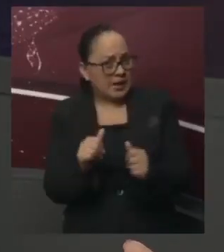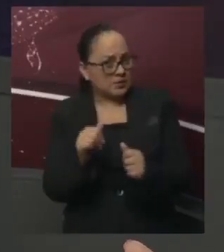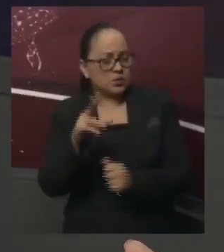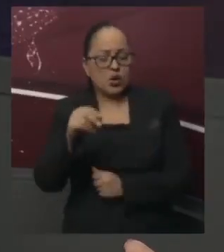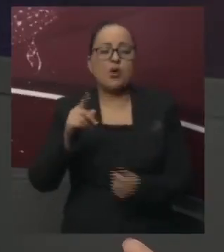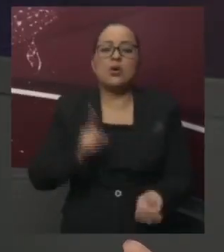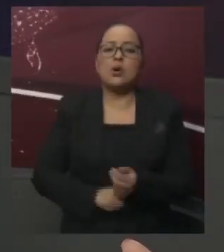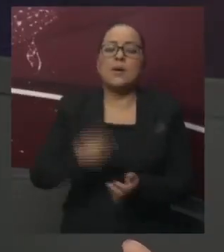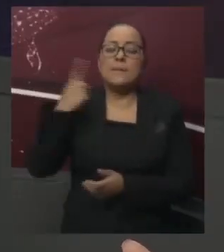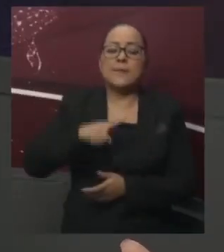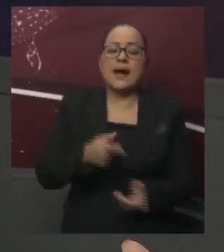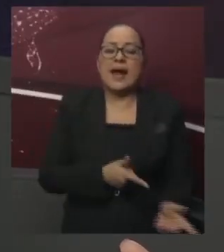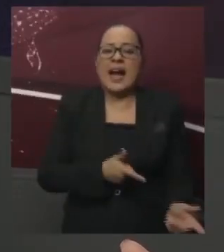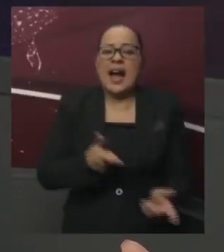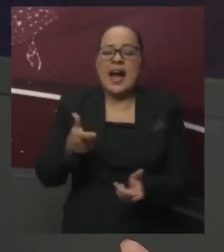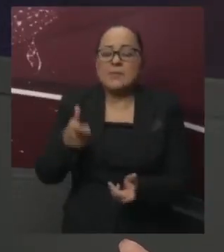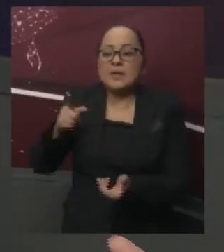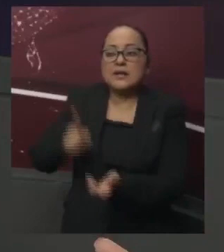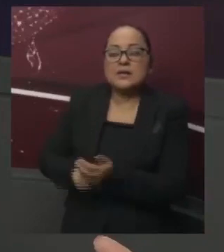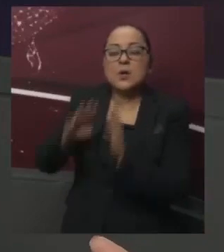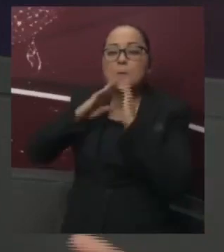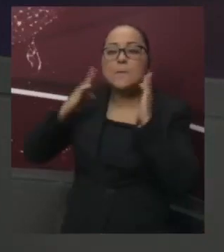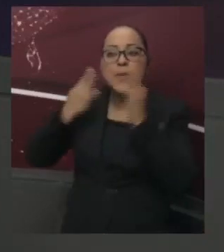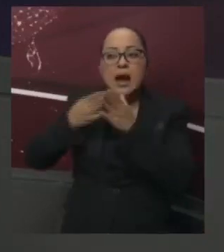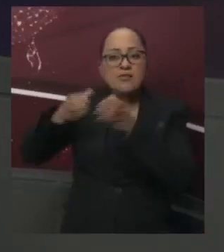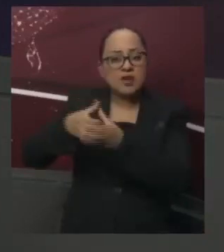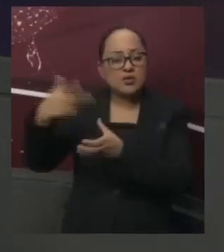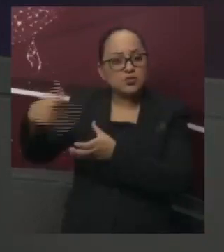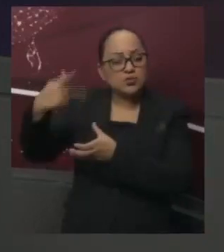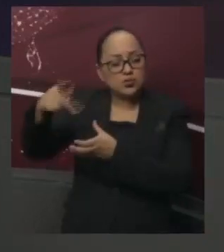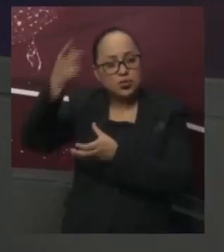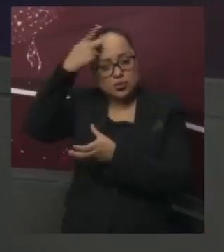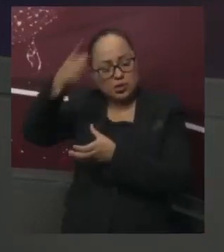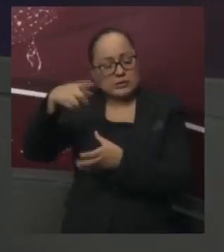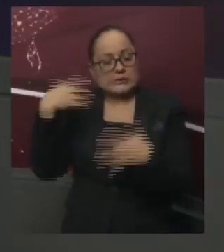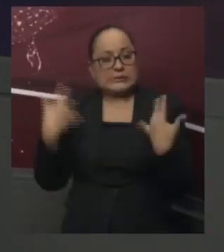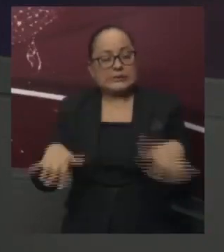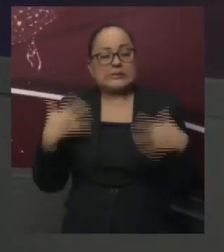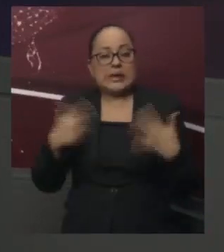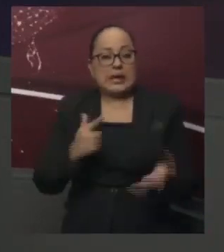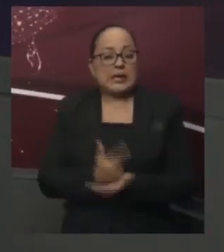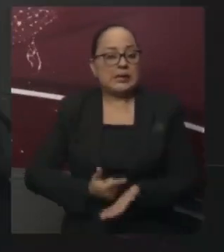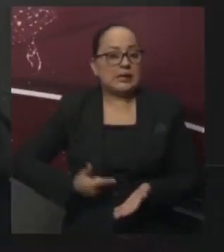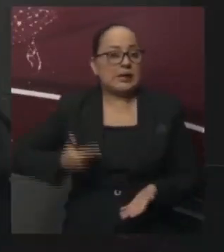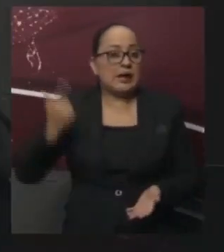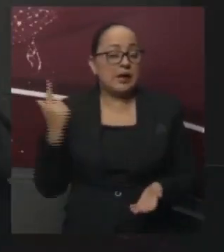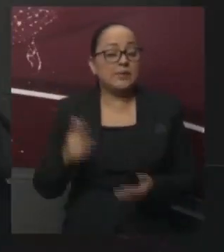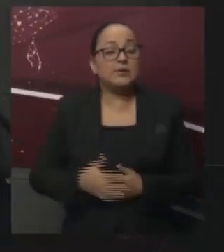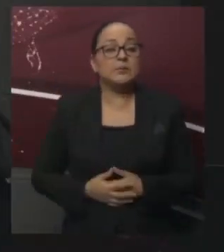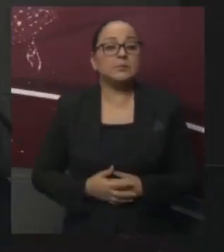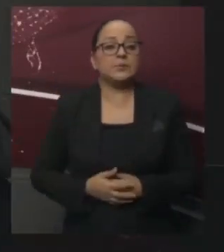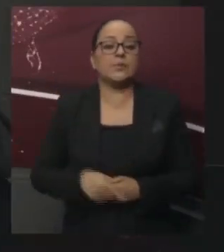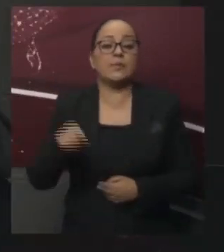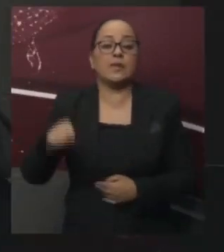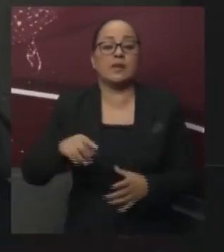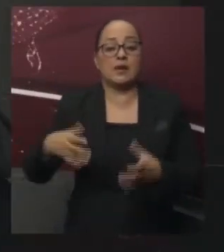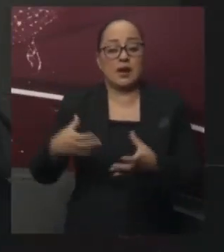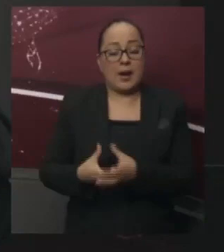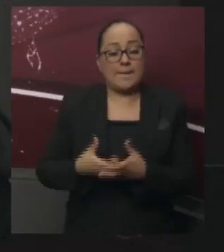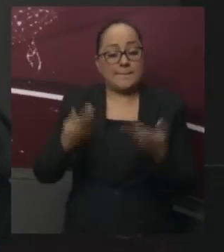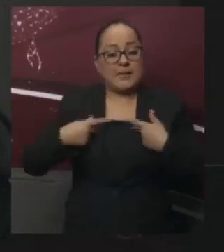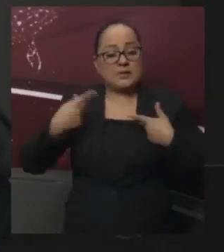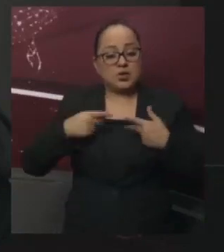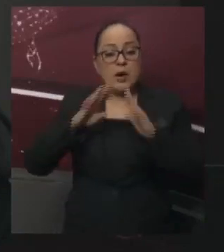aportación de armas que tiene el crimen organizado es algo preocupante, ¿sí? En muchas ocasiones el poder de fuego de los